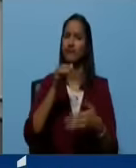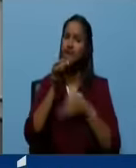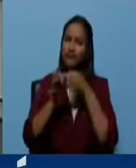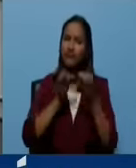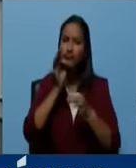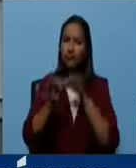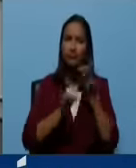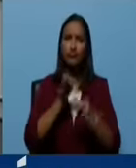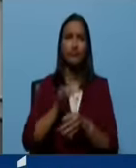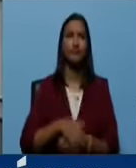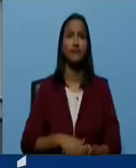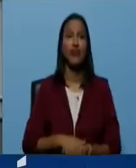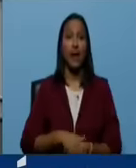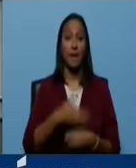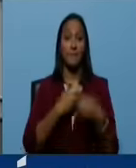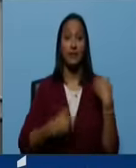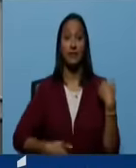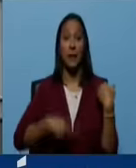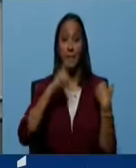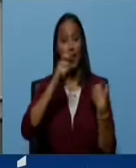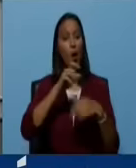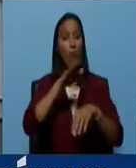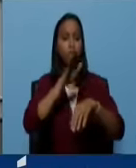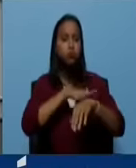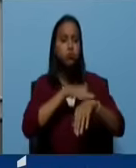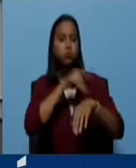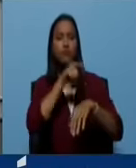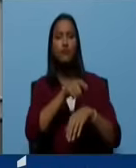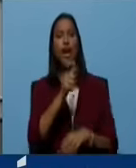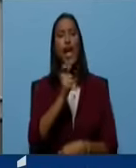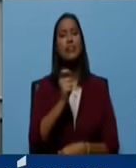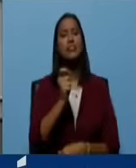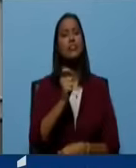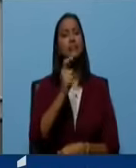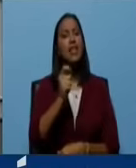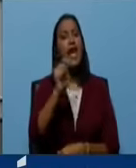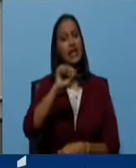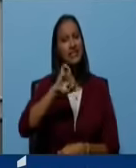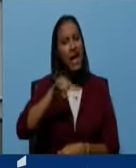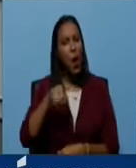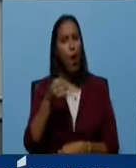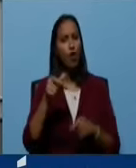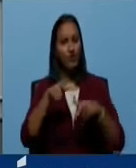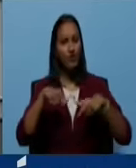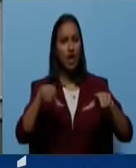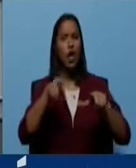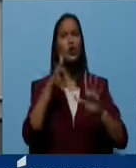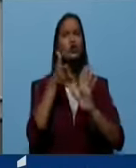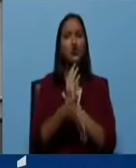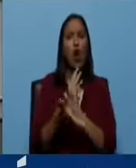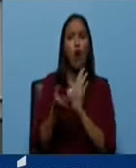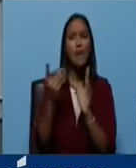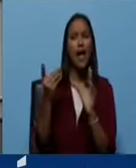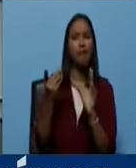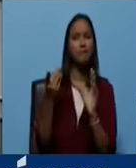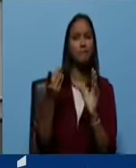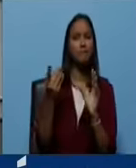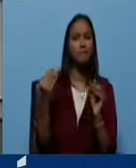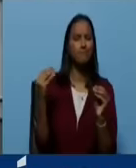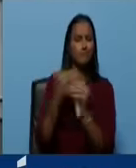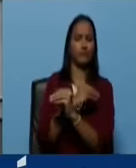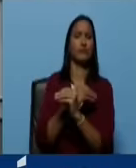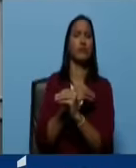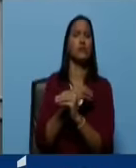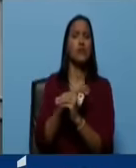solicitó a la Sala Electoral dirimir las controversias en torno a los resultados de